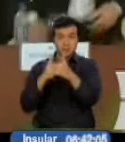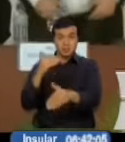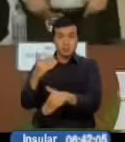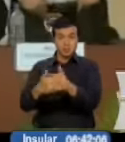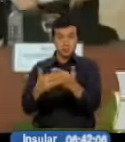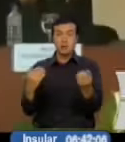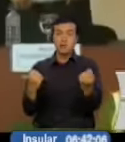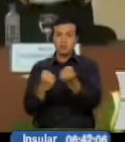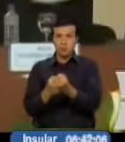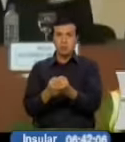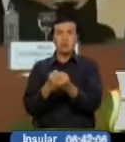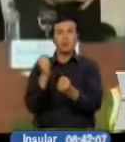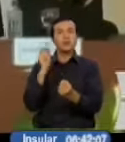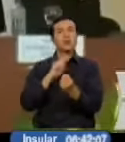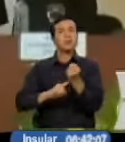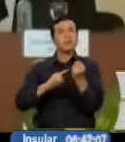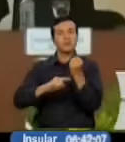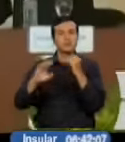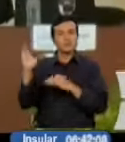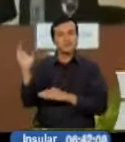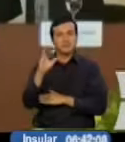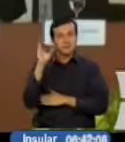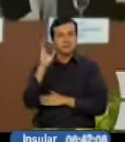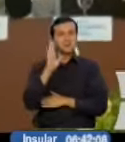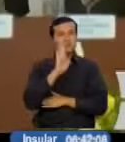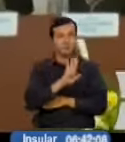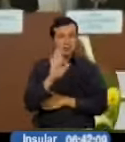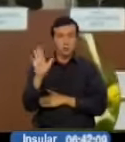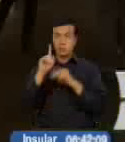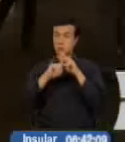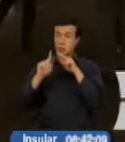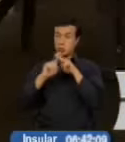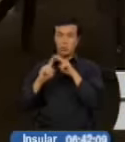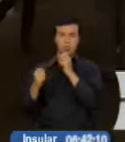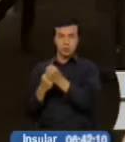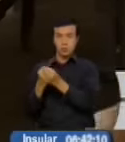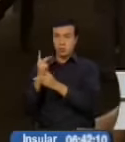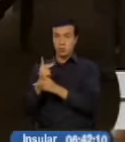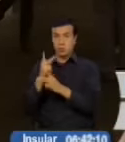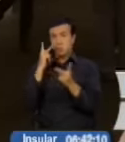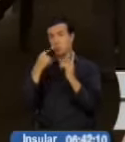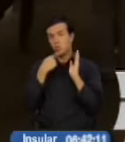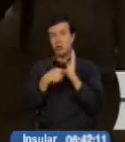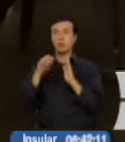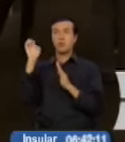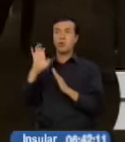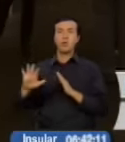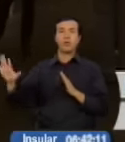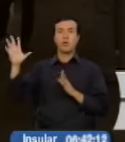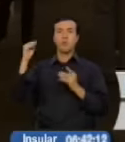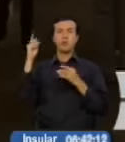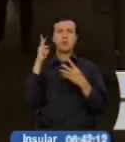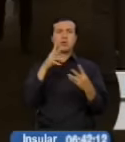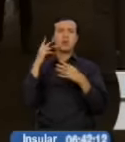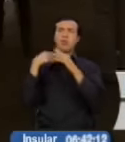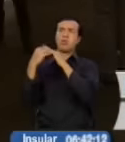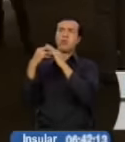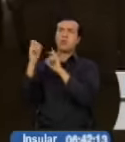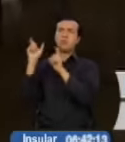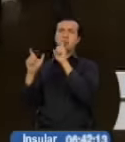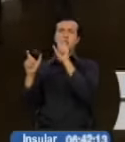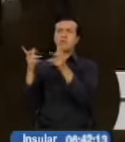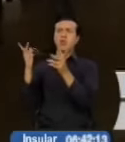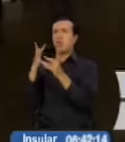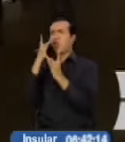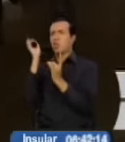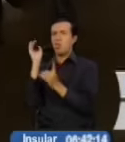en el apoyo a los hermanos colombianos refugiados de esta guerra. Cuando vemos, por ejemplo, en Europa cómo se está tratando a los refugiados